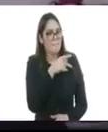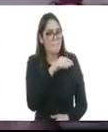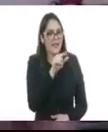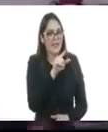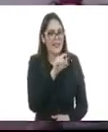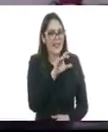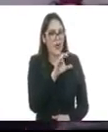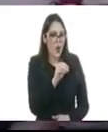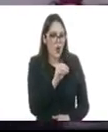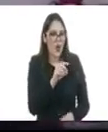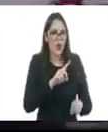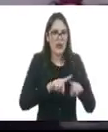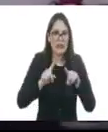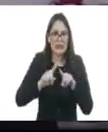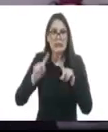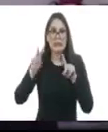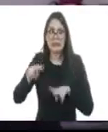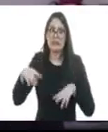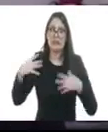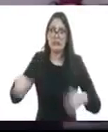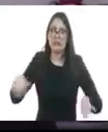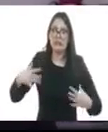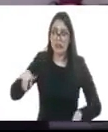Entonces ha sido muy difícil